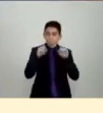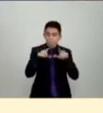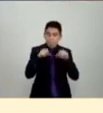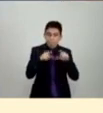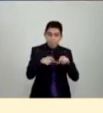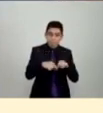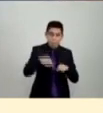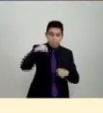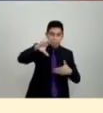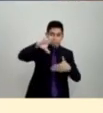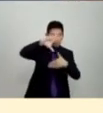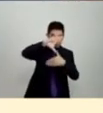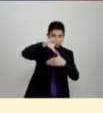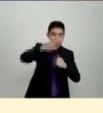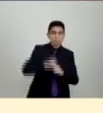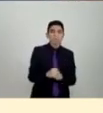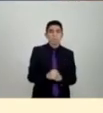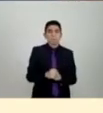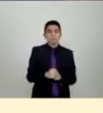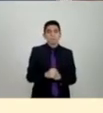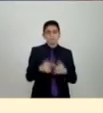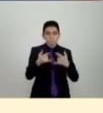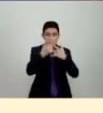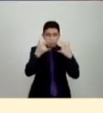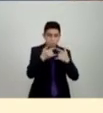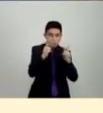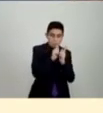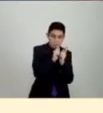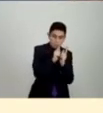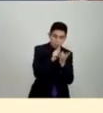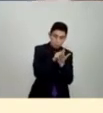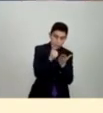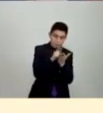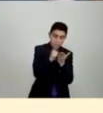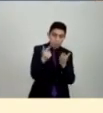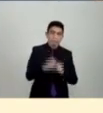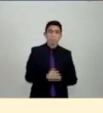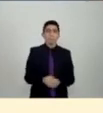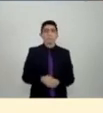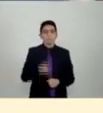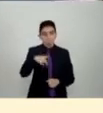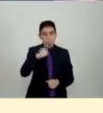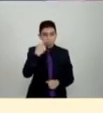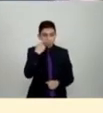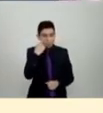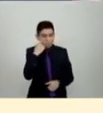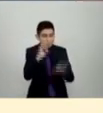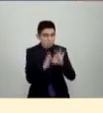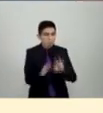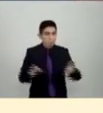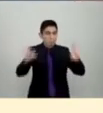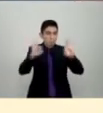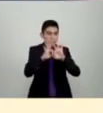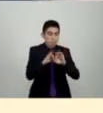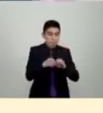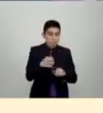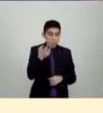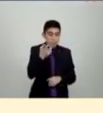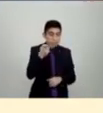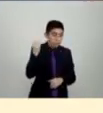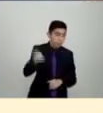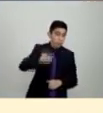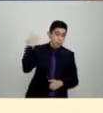América Latina más bien lo que hay es ferias del libro, ¿no? Pero fíjate, lo importante es que eran esos congresos